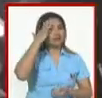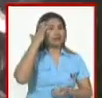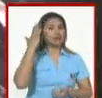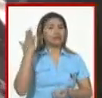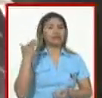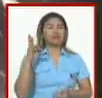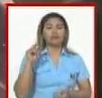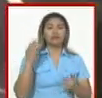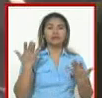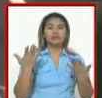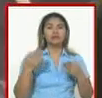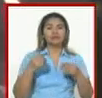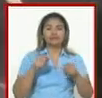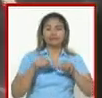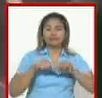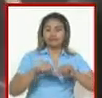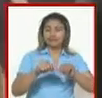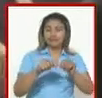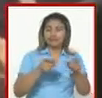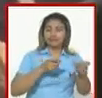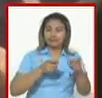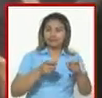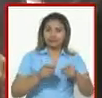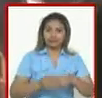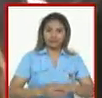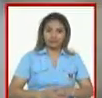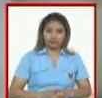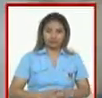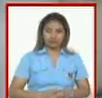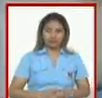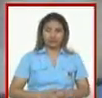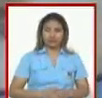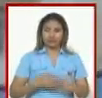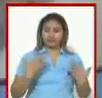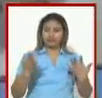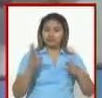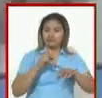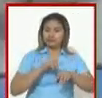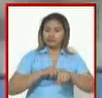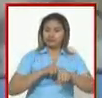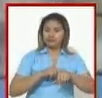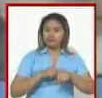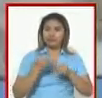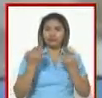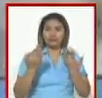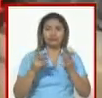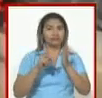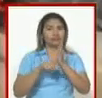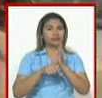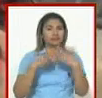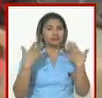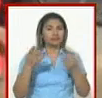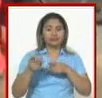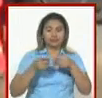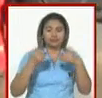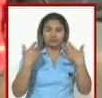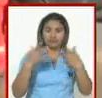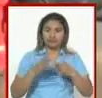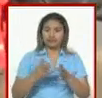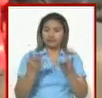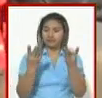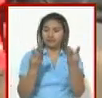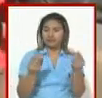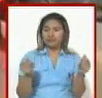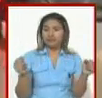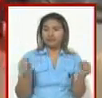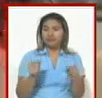no hemos podido controlar todavía estamos en esa etapa esperamos después de que se haya controlado se ha hecho me